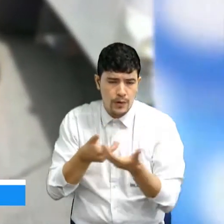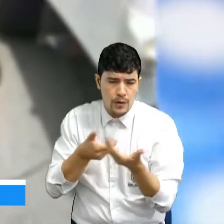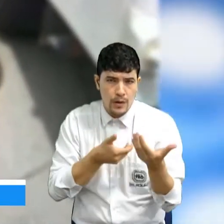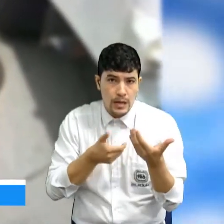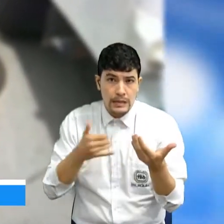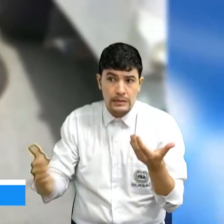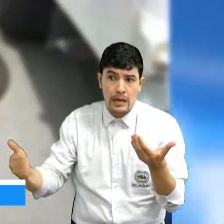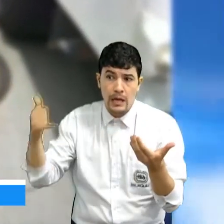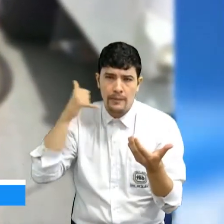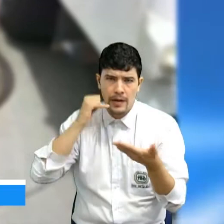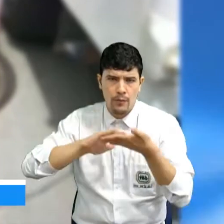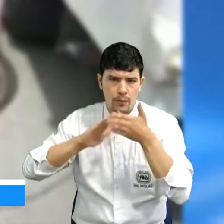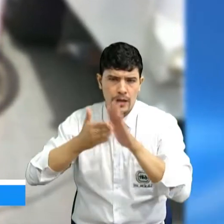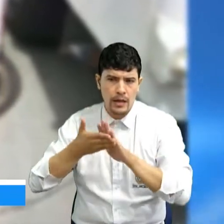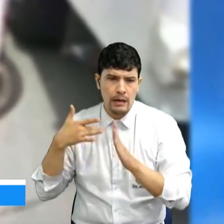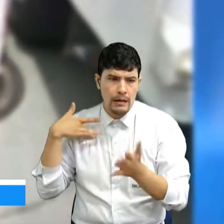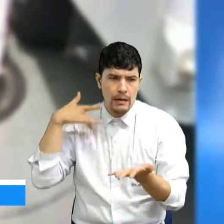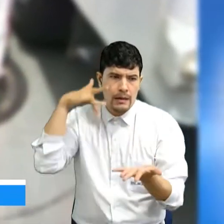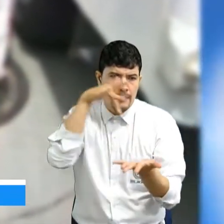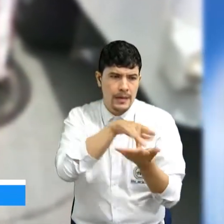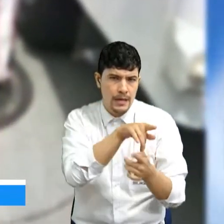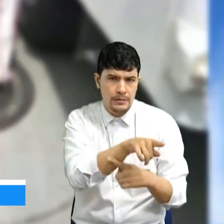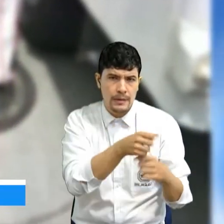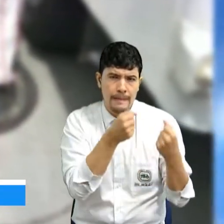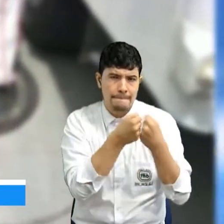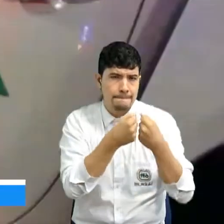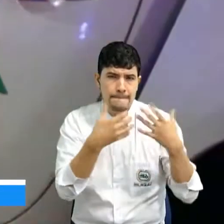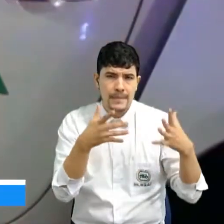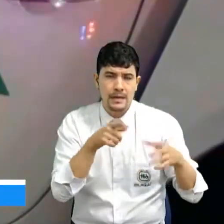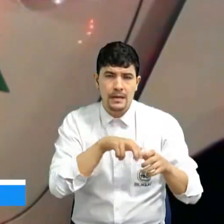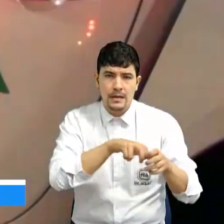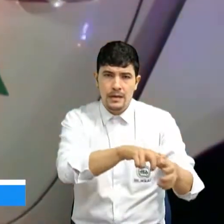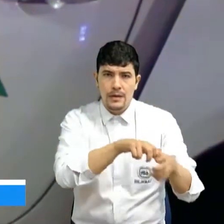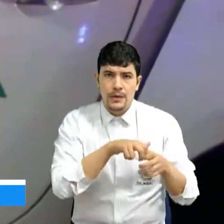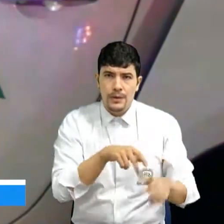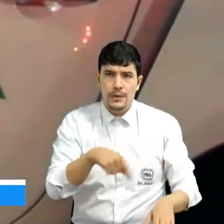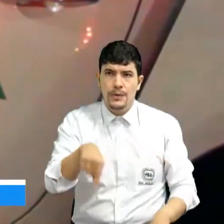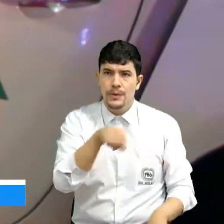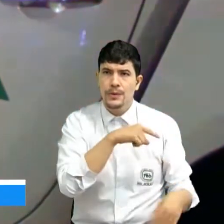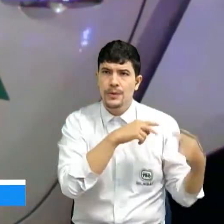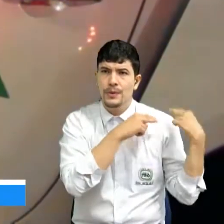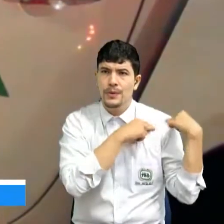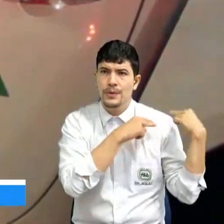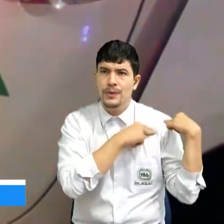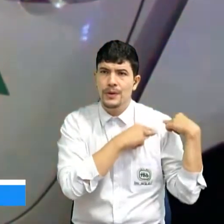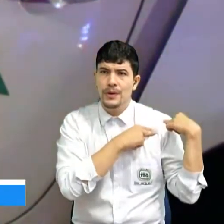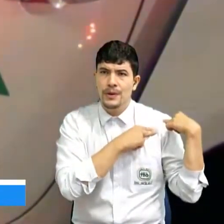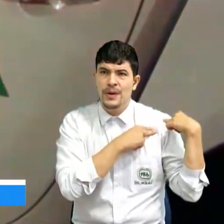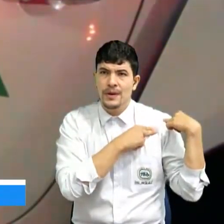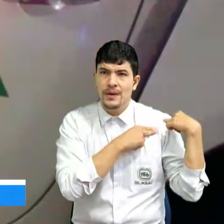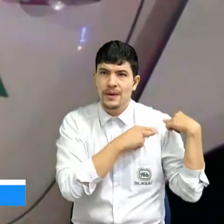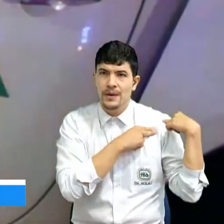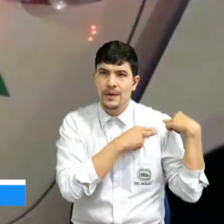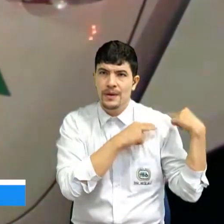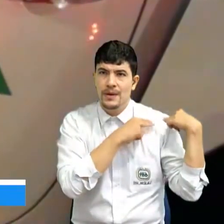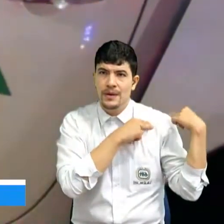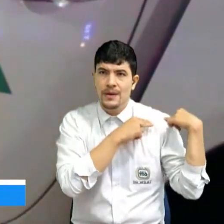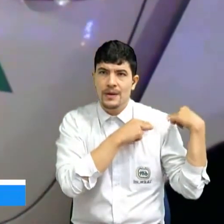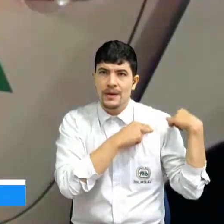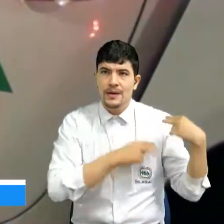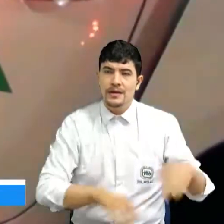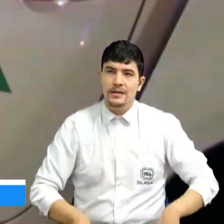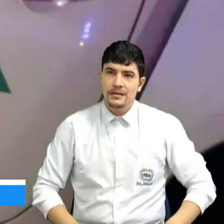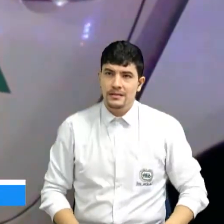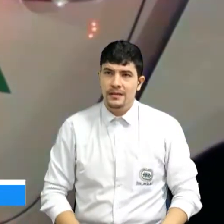el llamado de la comunidad, donde manifiestan sobre un accidente de tránsito que involucra a una motocicleta y un transeúnte. Al llegar al